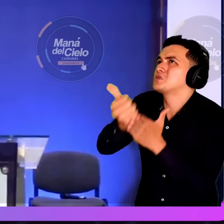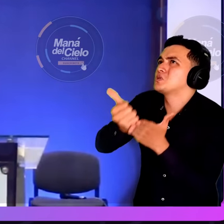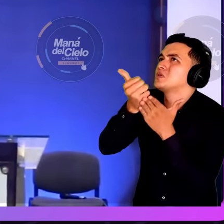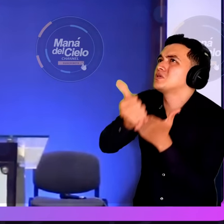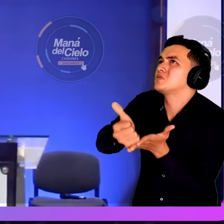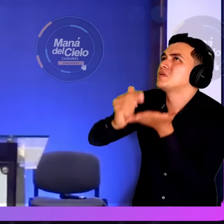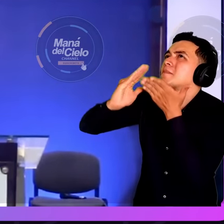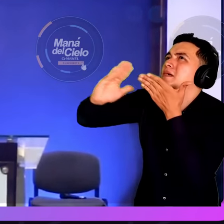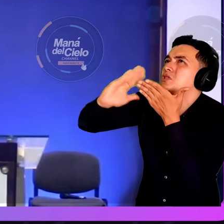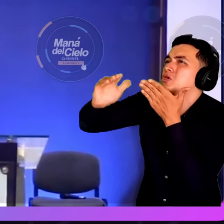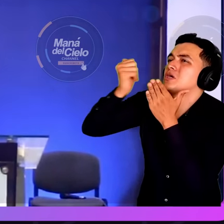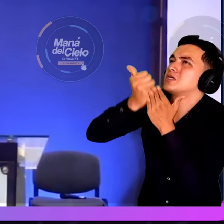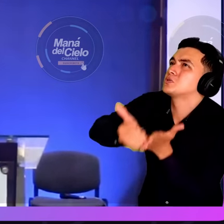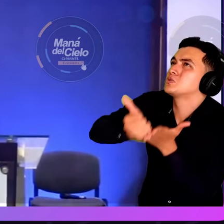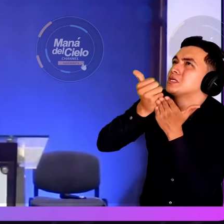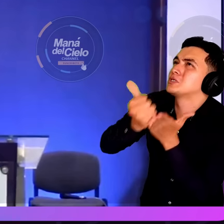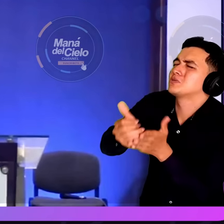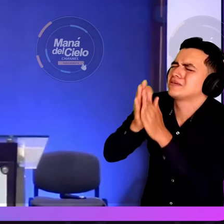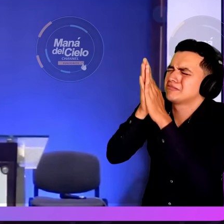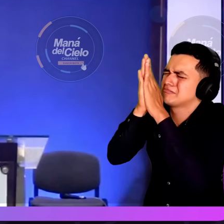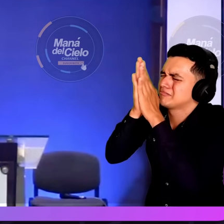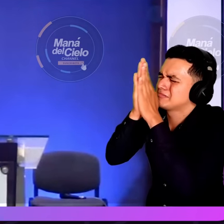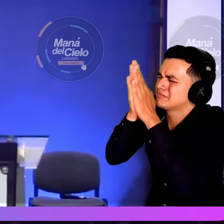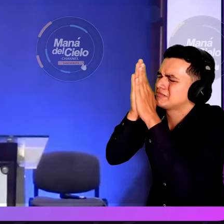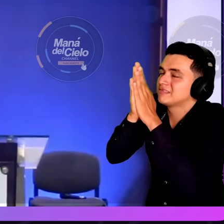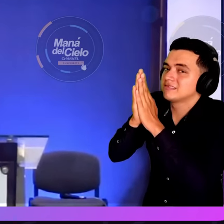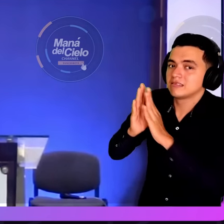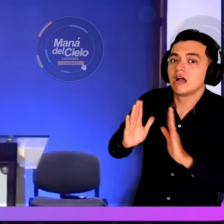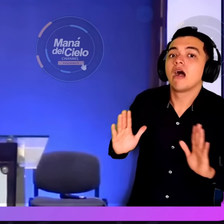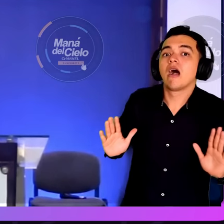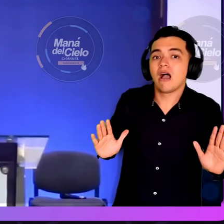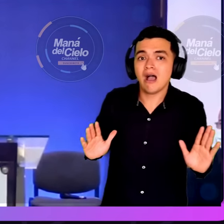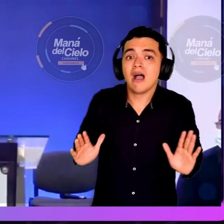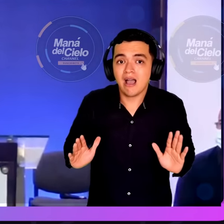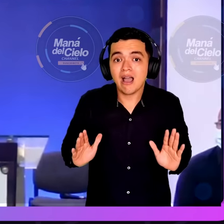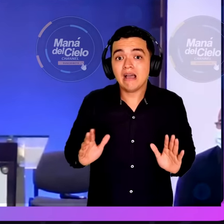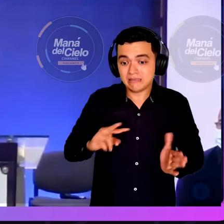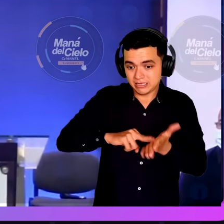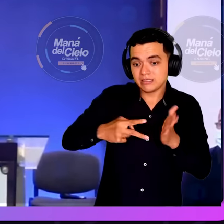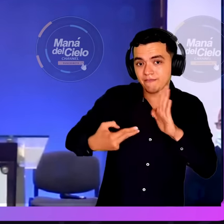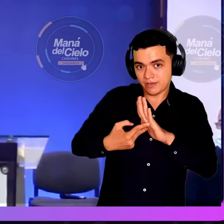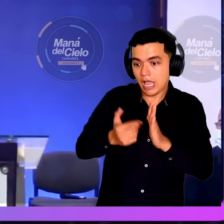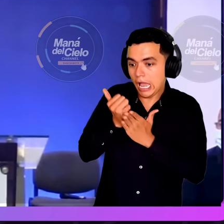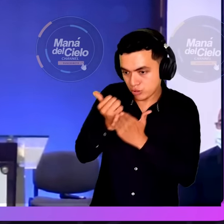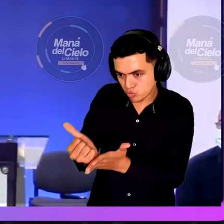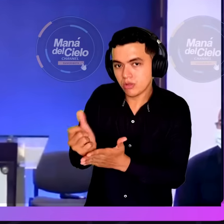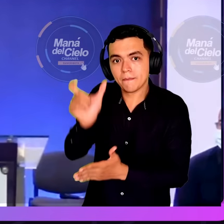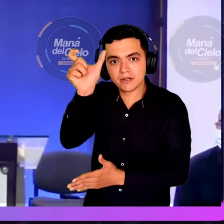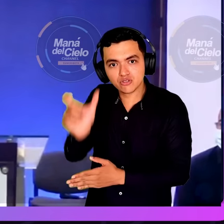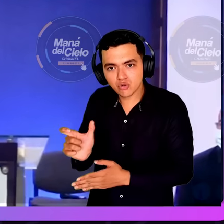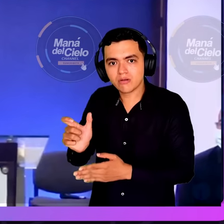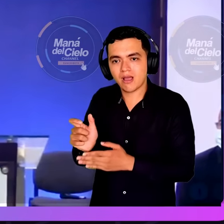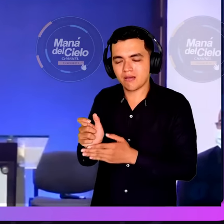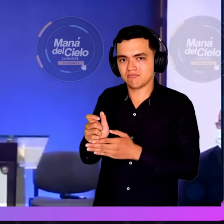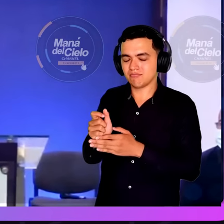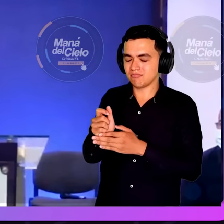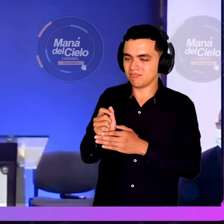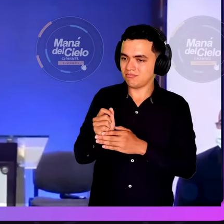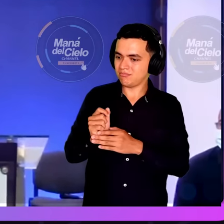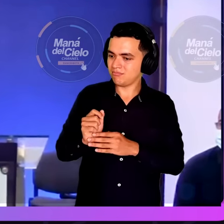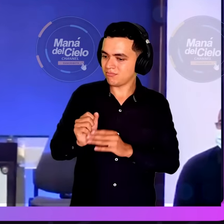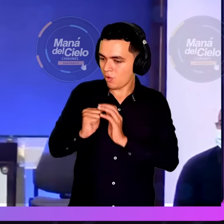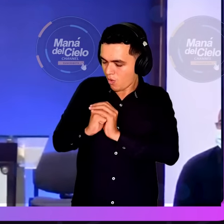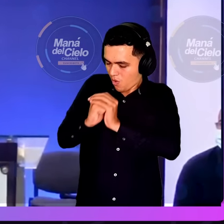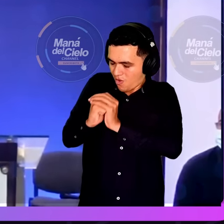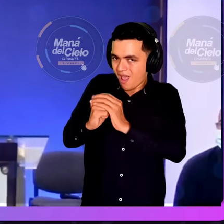Y me hace el favor, hija, dile al Señor Jesús en ese altar lo que me estás diciendo a mí. Que te perdone esto que has hecho, pero